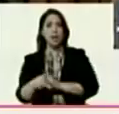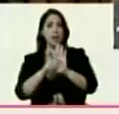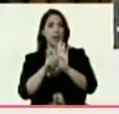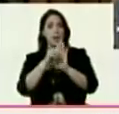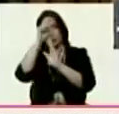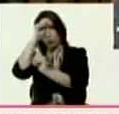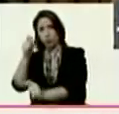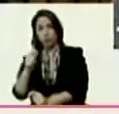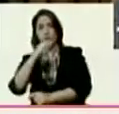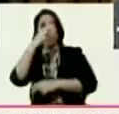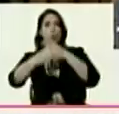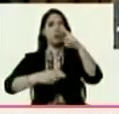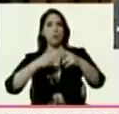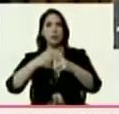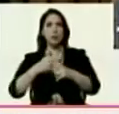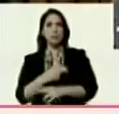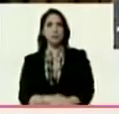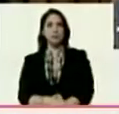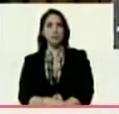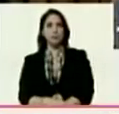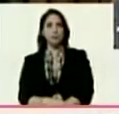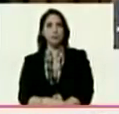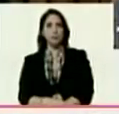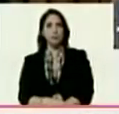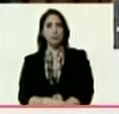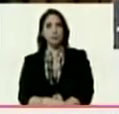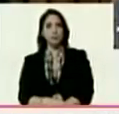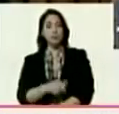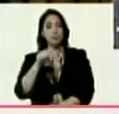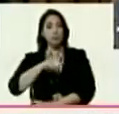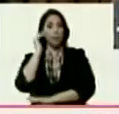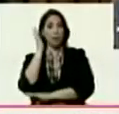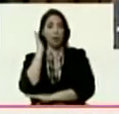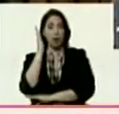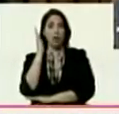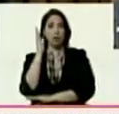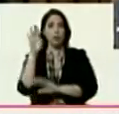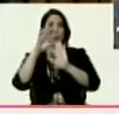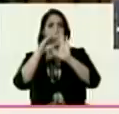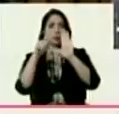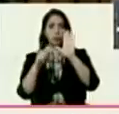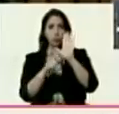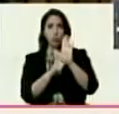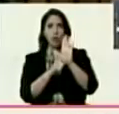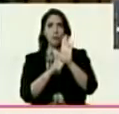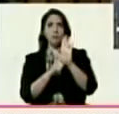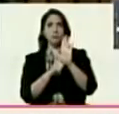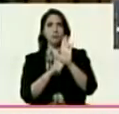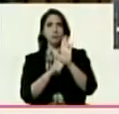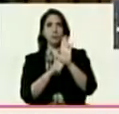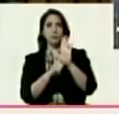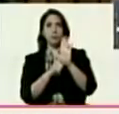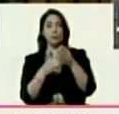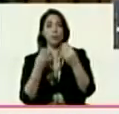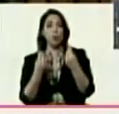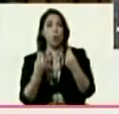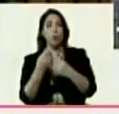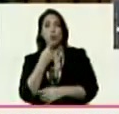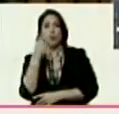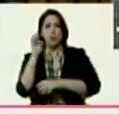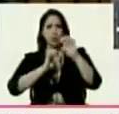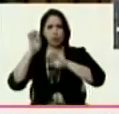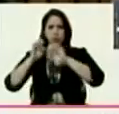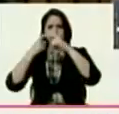reconocido universalmente. Este acto constitucionalmente írrito, como lo ha calificado la